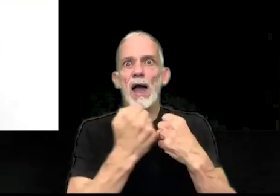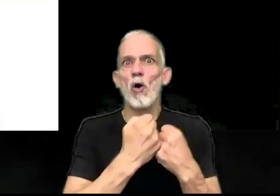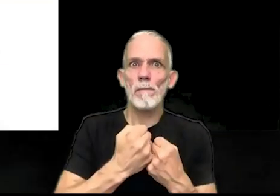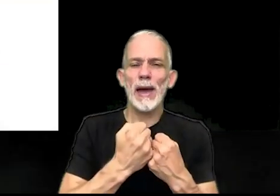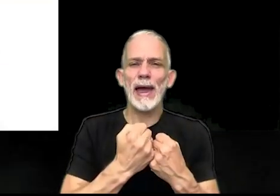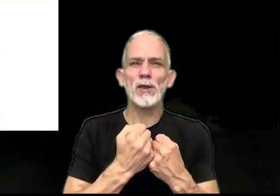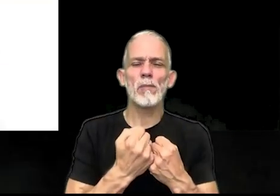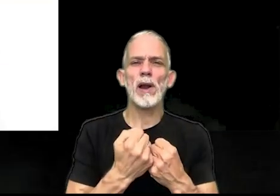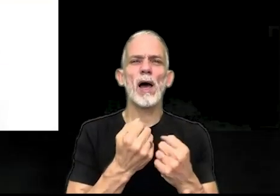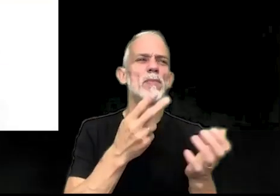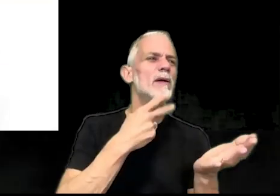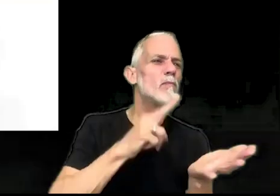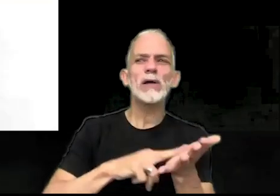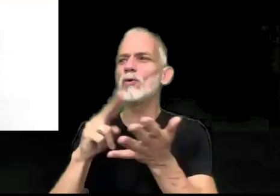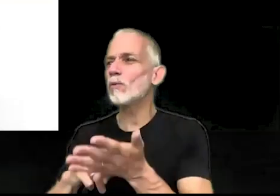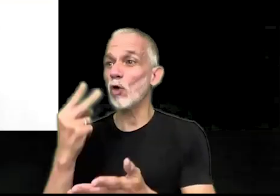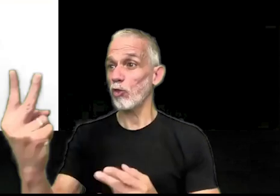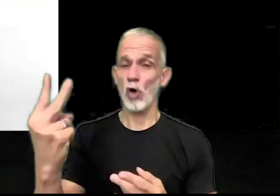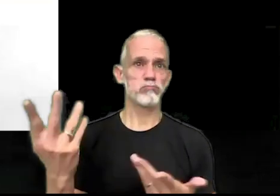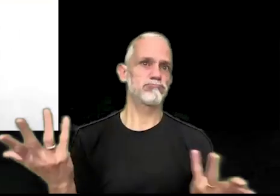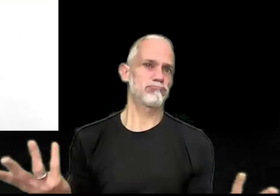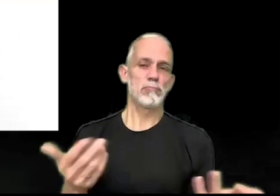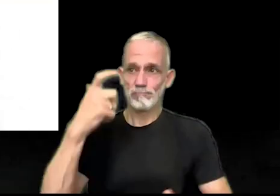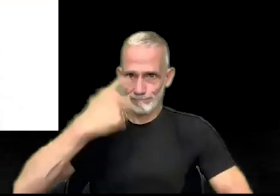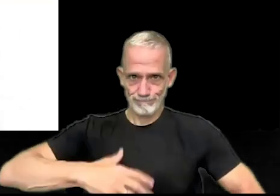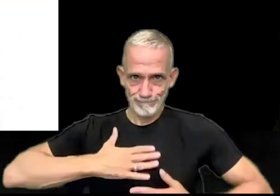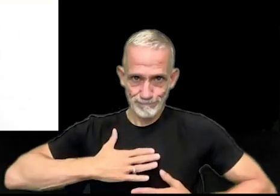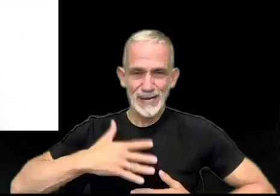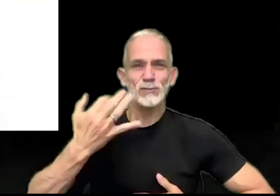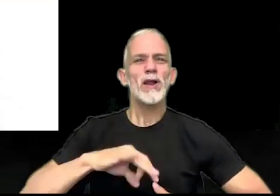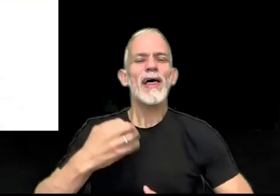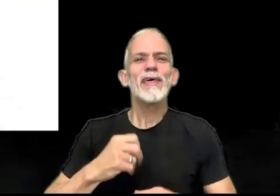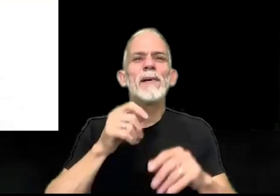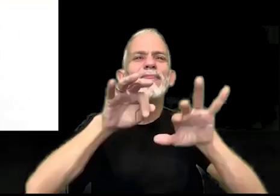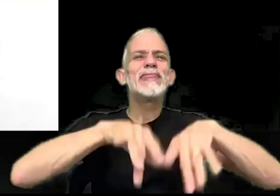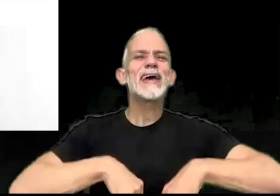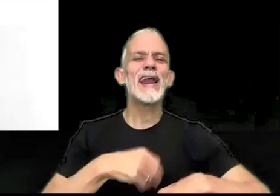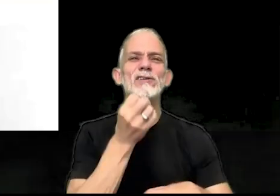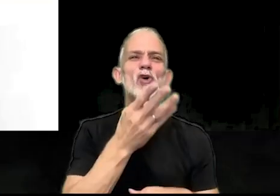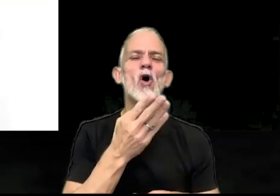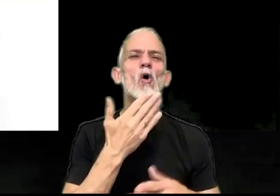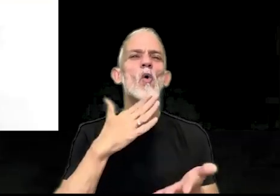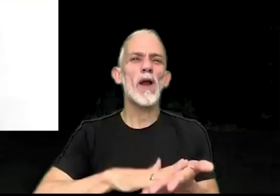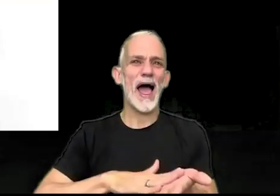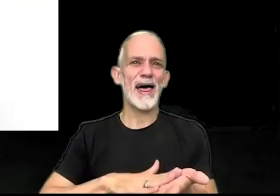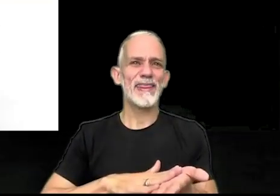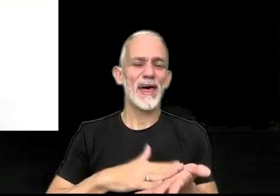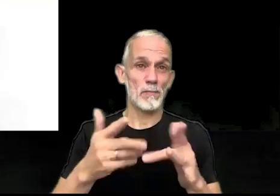para evitar doble imposición, el interesado debe presentar una declaración jurada